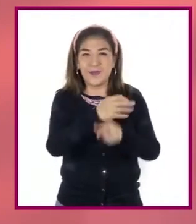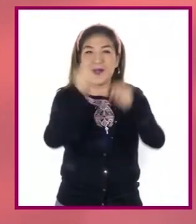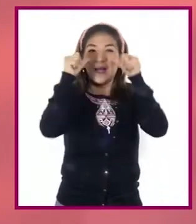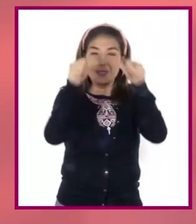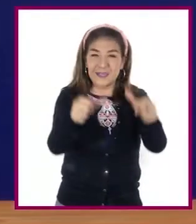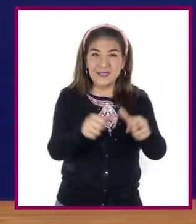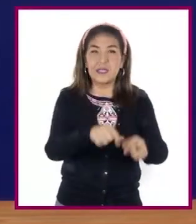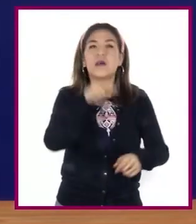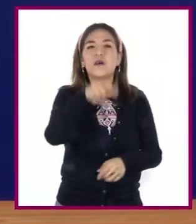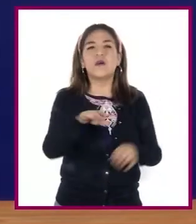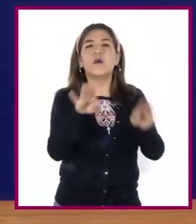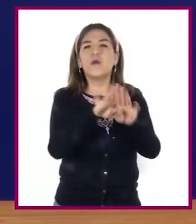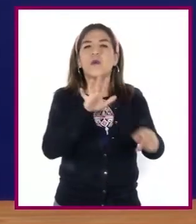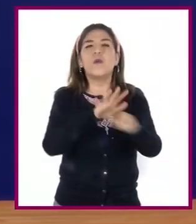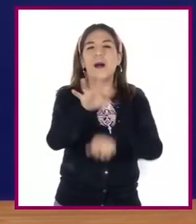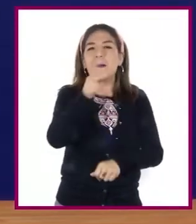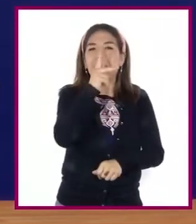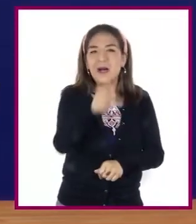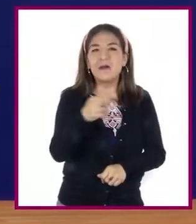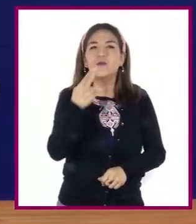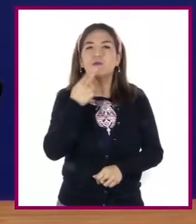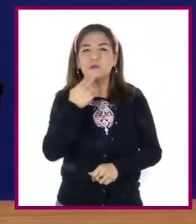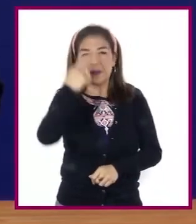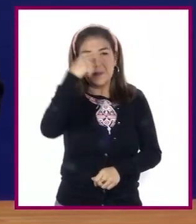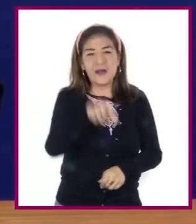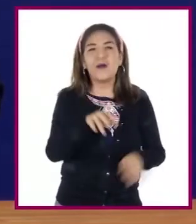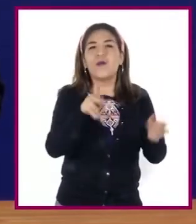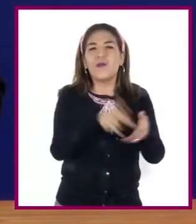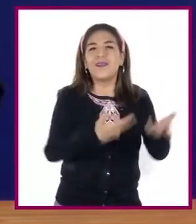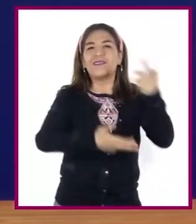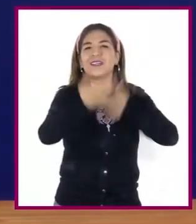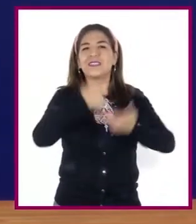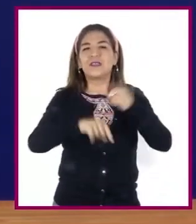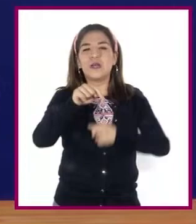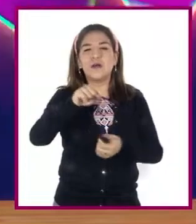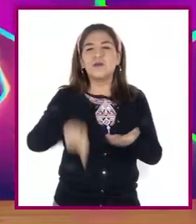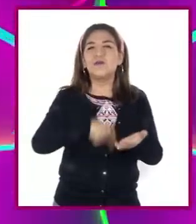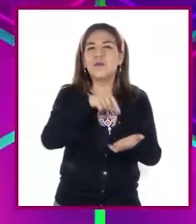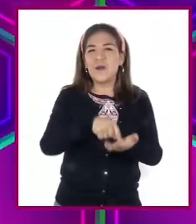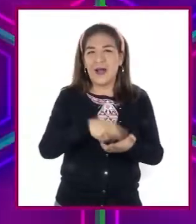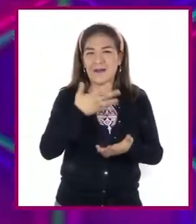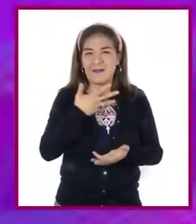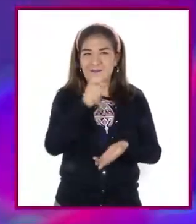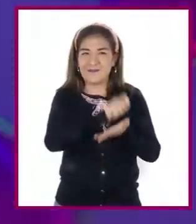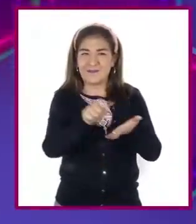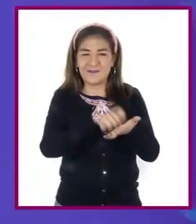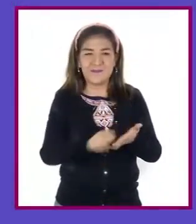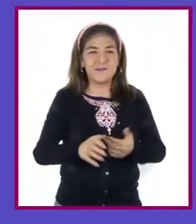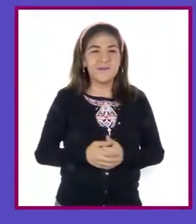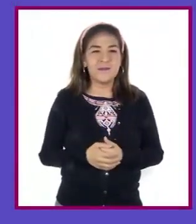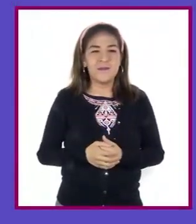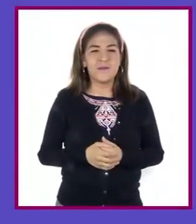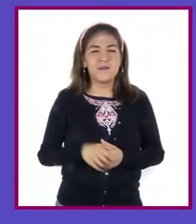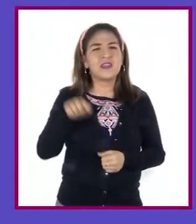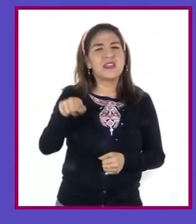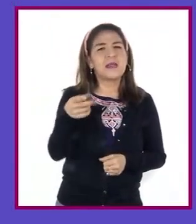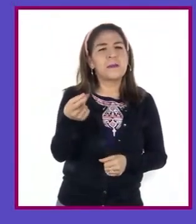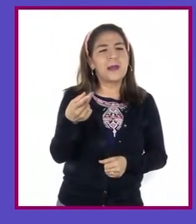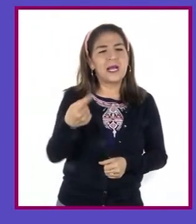procuren localizar qué palabras utiliza el poeta para recrear el espacio en el que está. El perro me